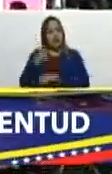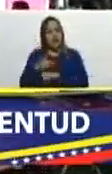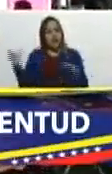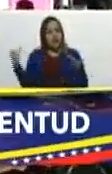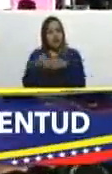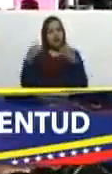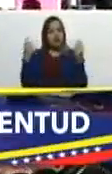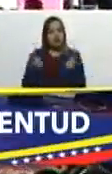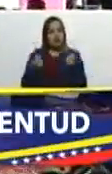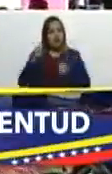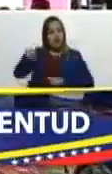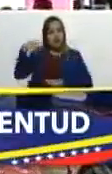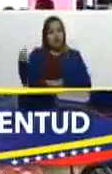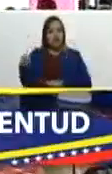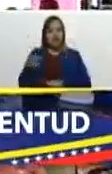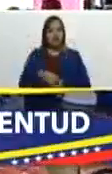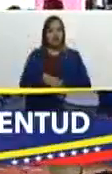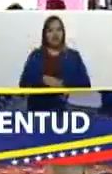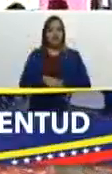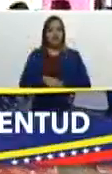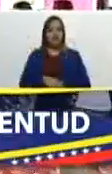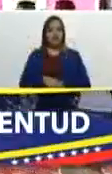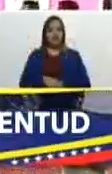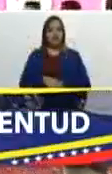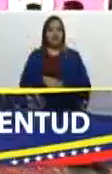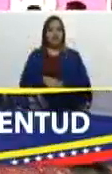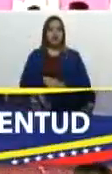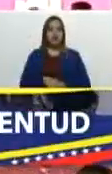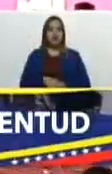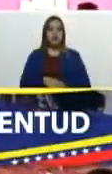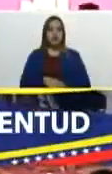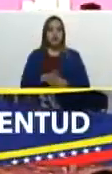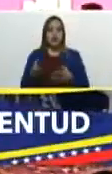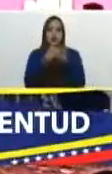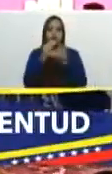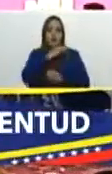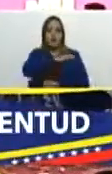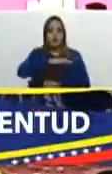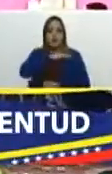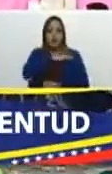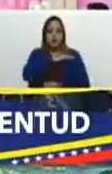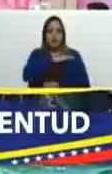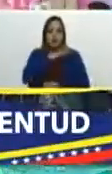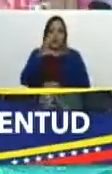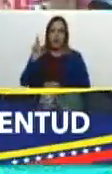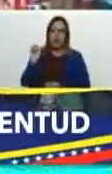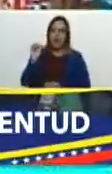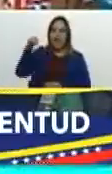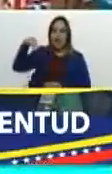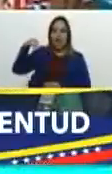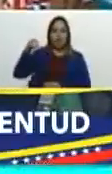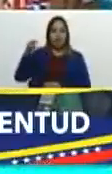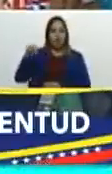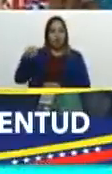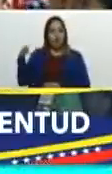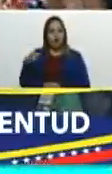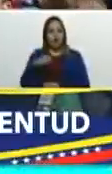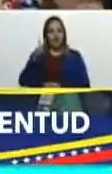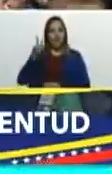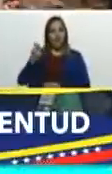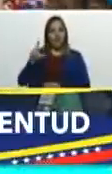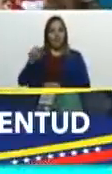inmediata, mañana, con el ministro Ramón Velázquez Araguayán, ministro